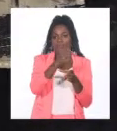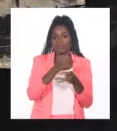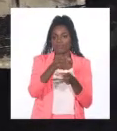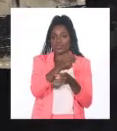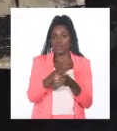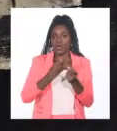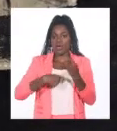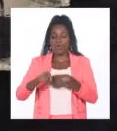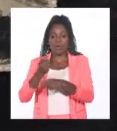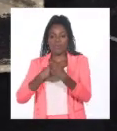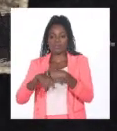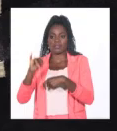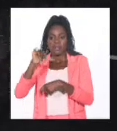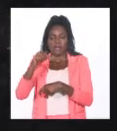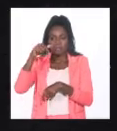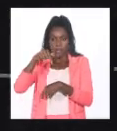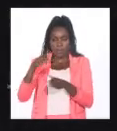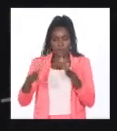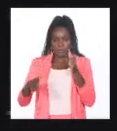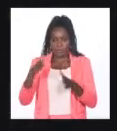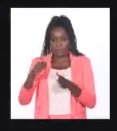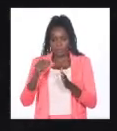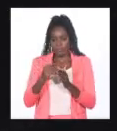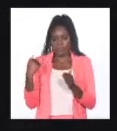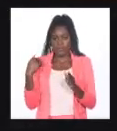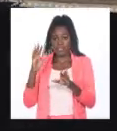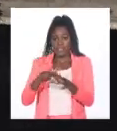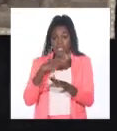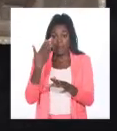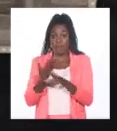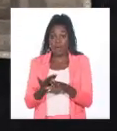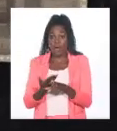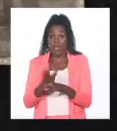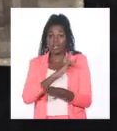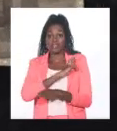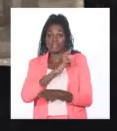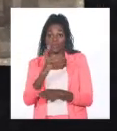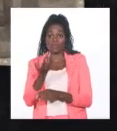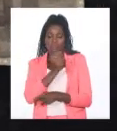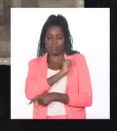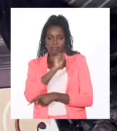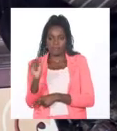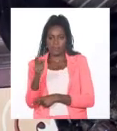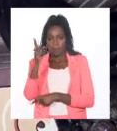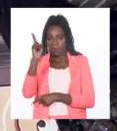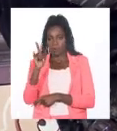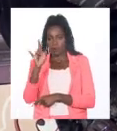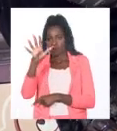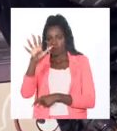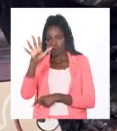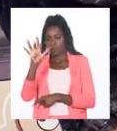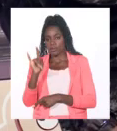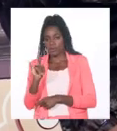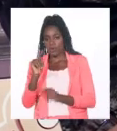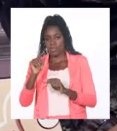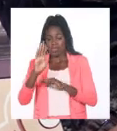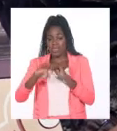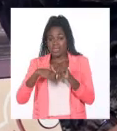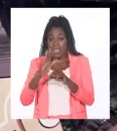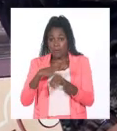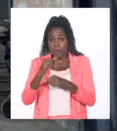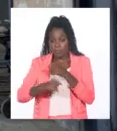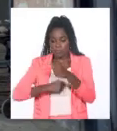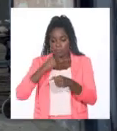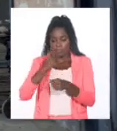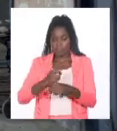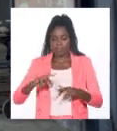comerciales hasta su intervención tras el triunfo de enero de 1959, y luego de varios usos, se rescata hoy